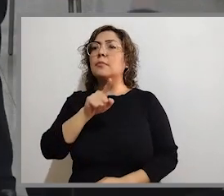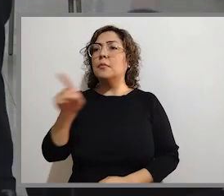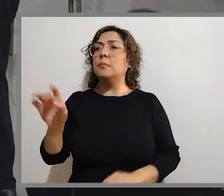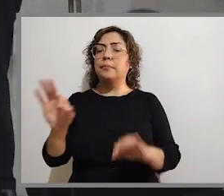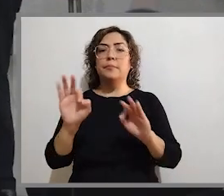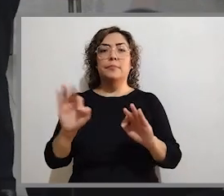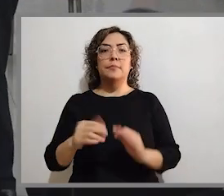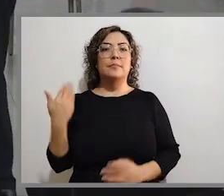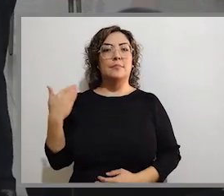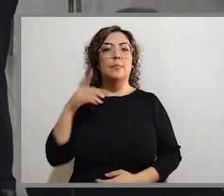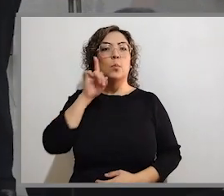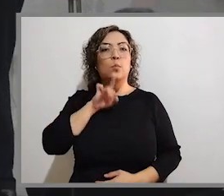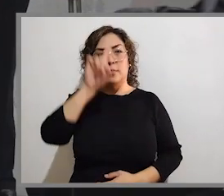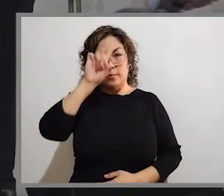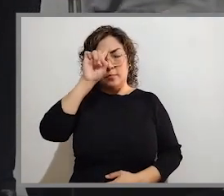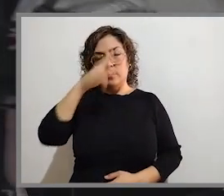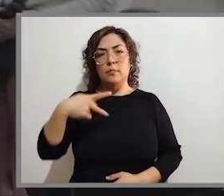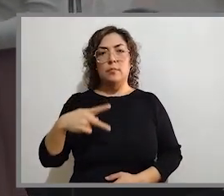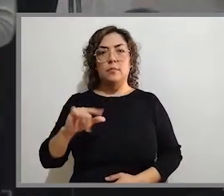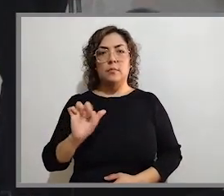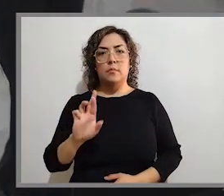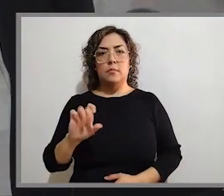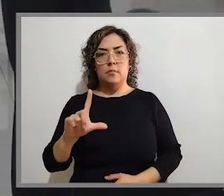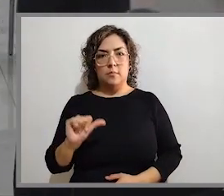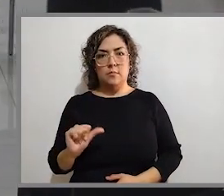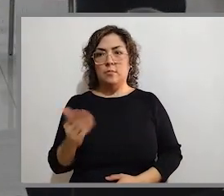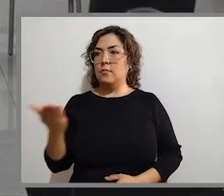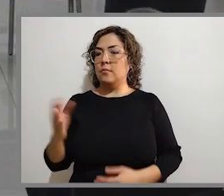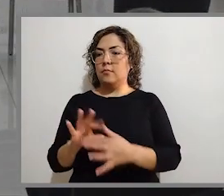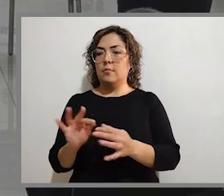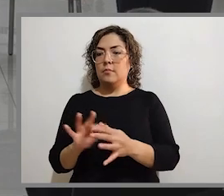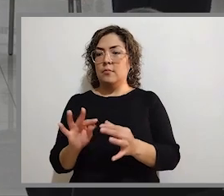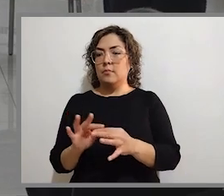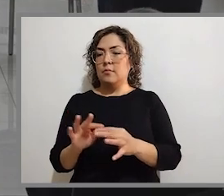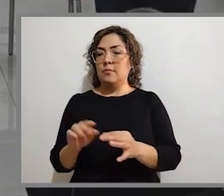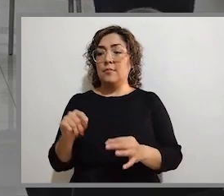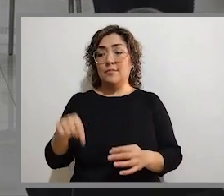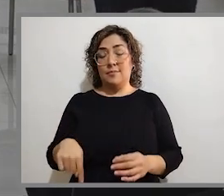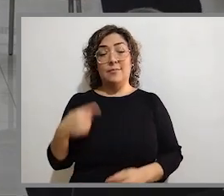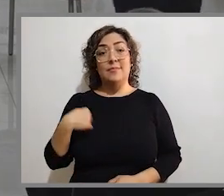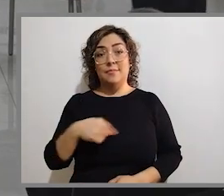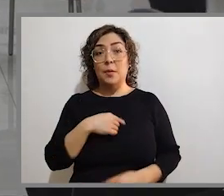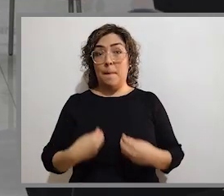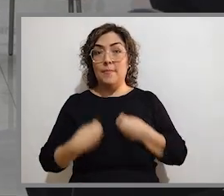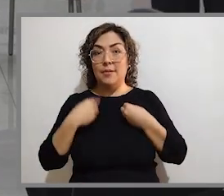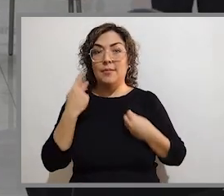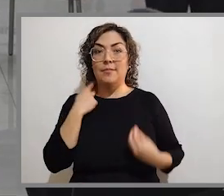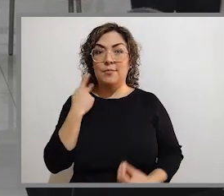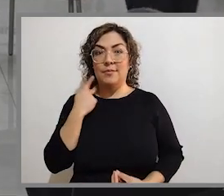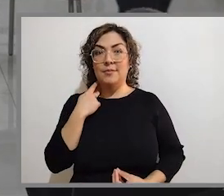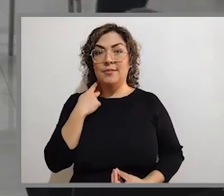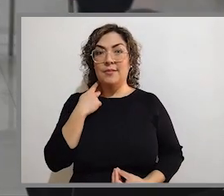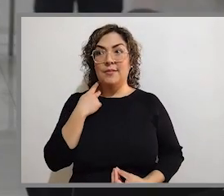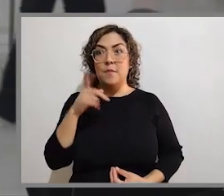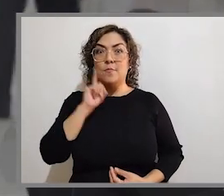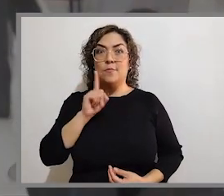el ámbito municipal es el que ha costado más trabajo que las mujeres les abran el espacio para